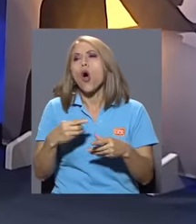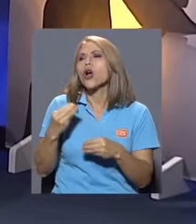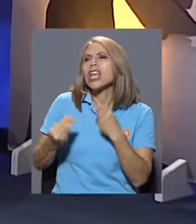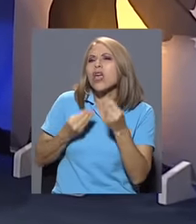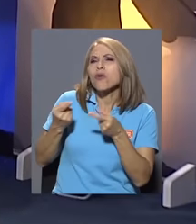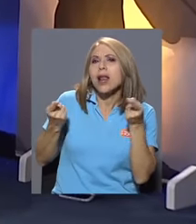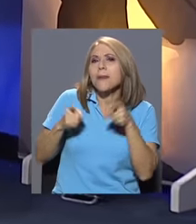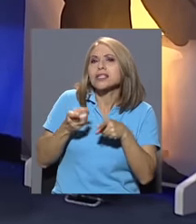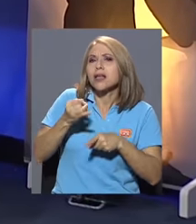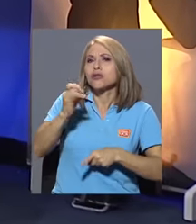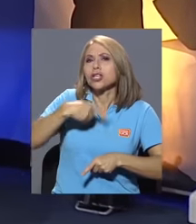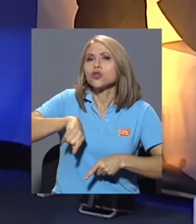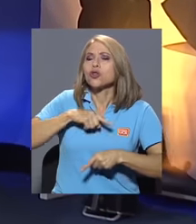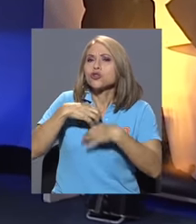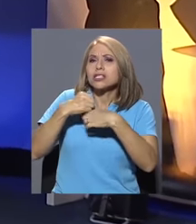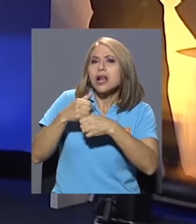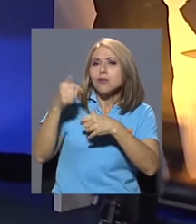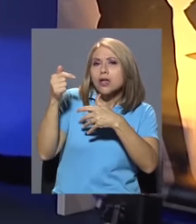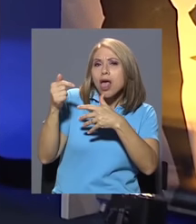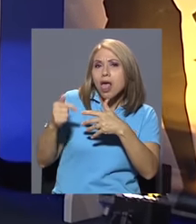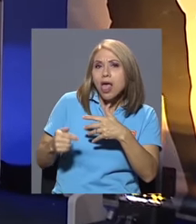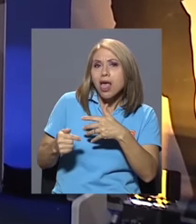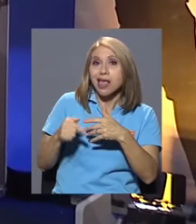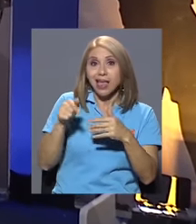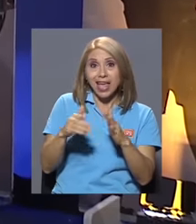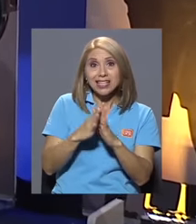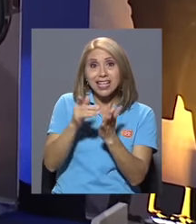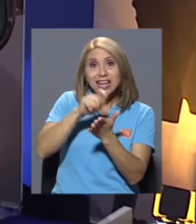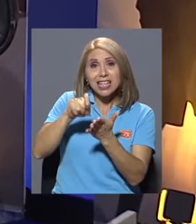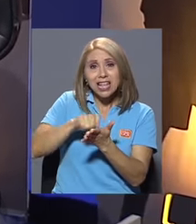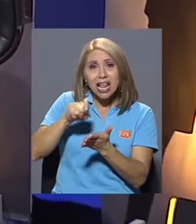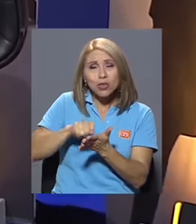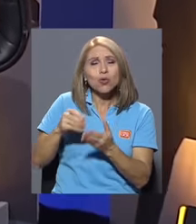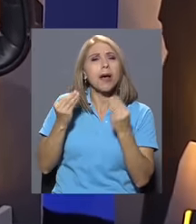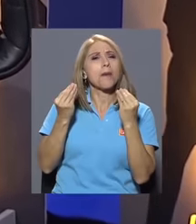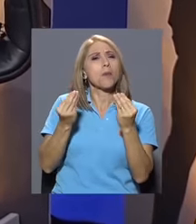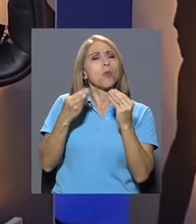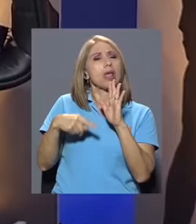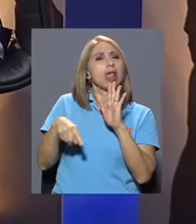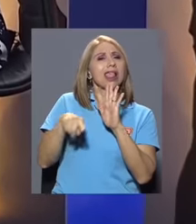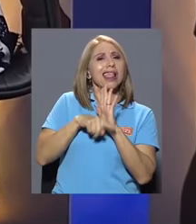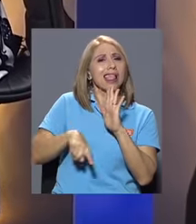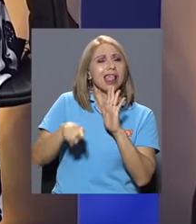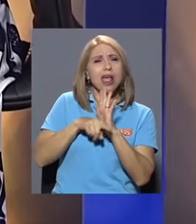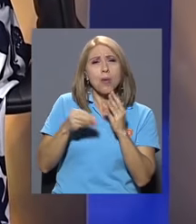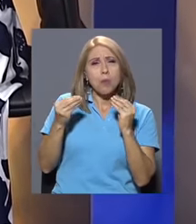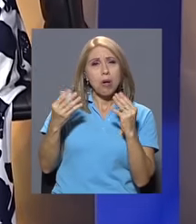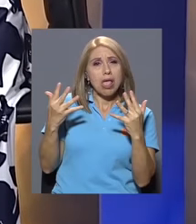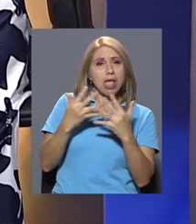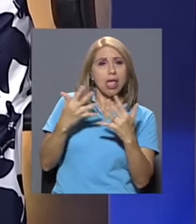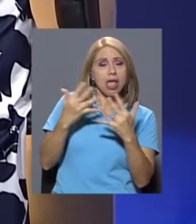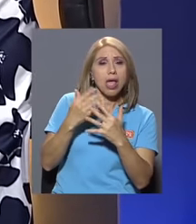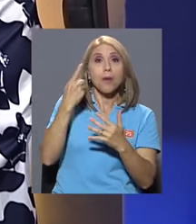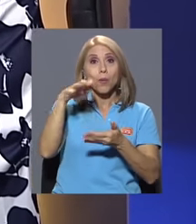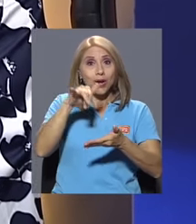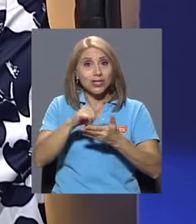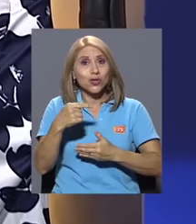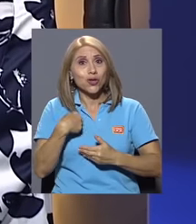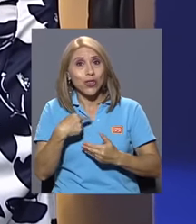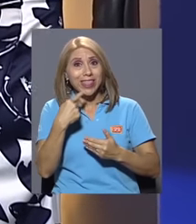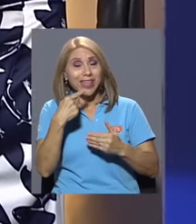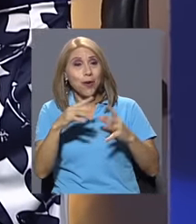literatura en su mayor parte tiende a ser bastante pesimista, bastante sombría. Por eso digo que los mundos que